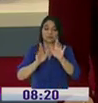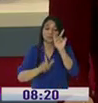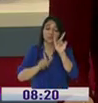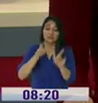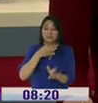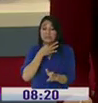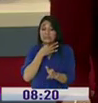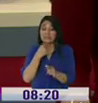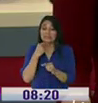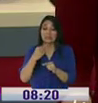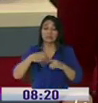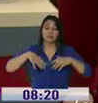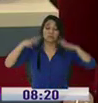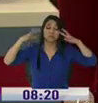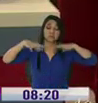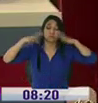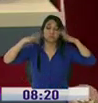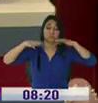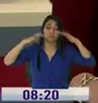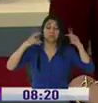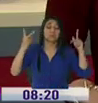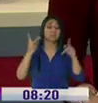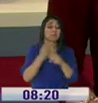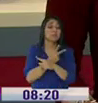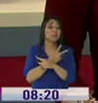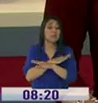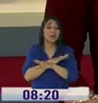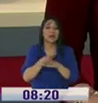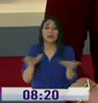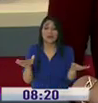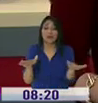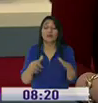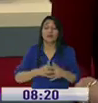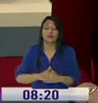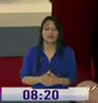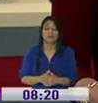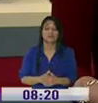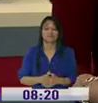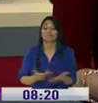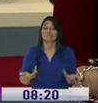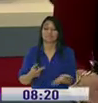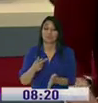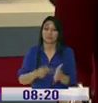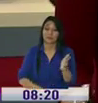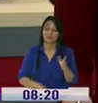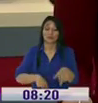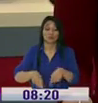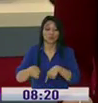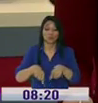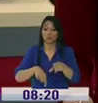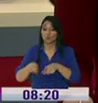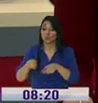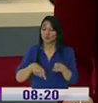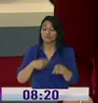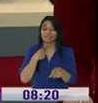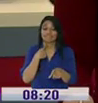es que el temporal invernal empeore las condiciones de la calzada y como consecuencia la circulación vehicular se